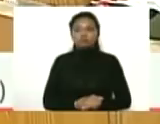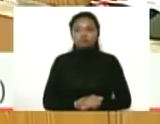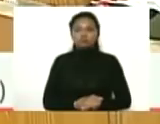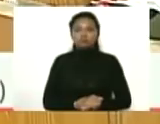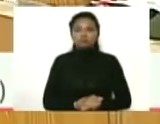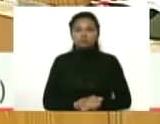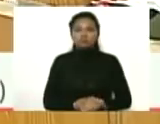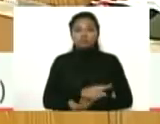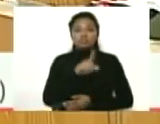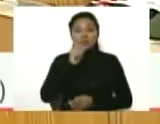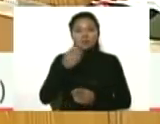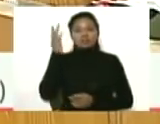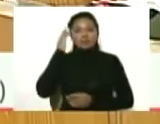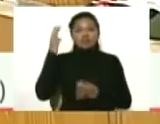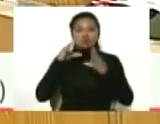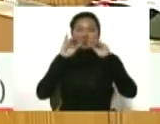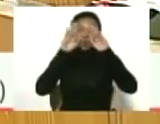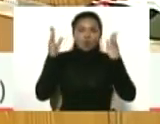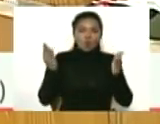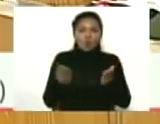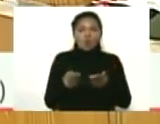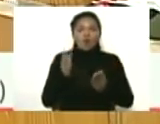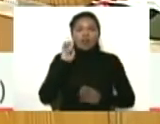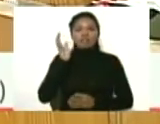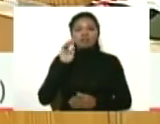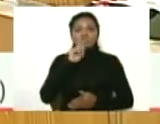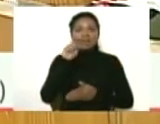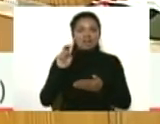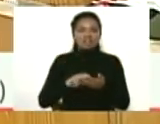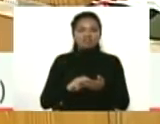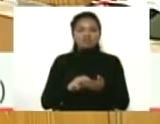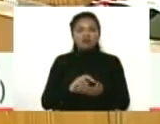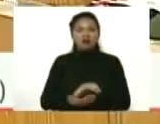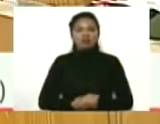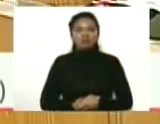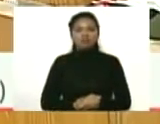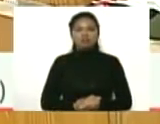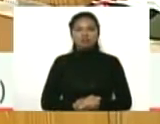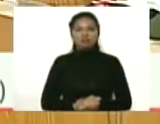debe saber todo el mundo, ya hoy se conformó en la Asamblea Nacional en desacato